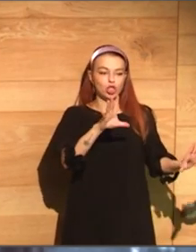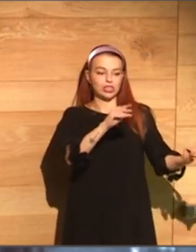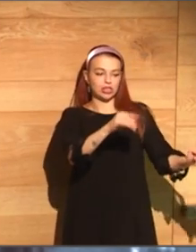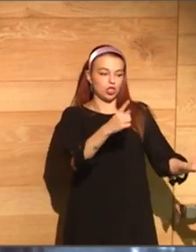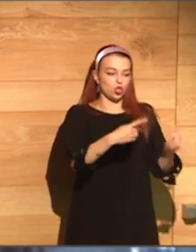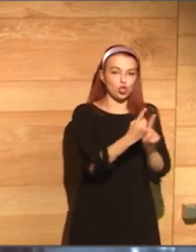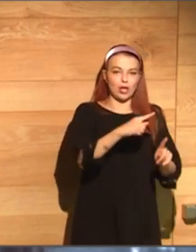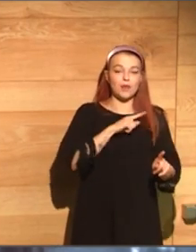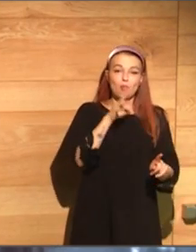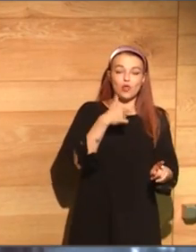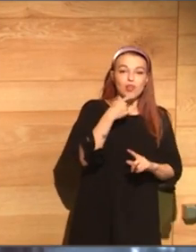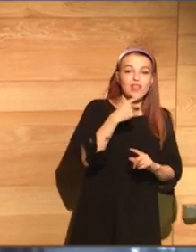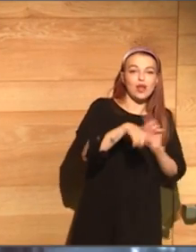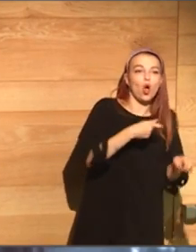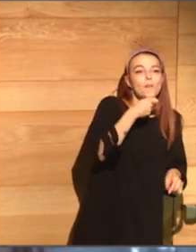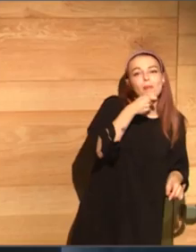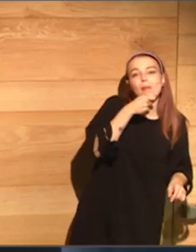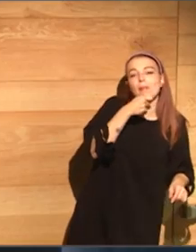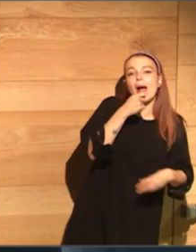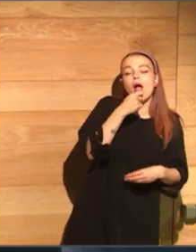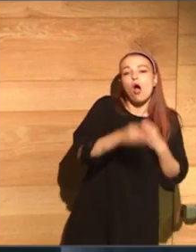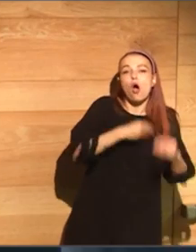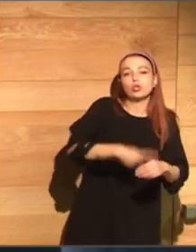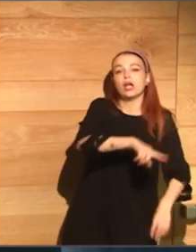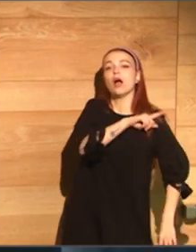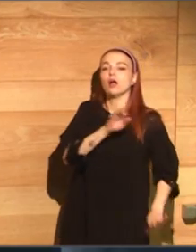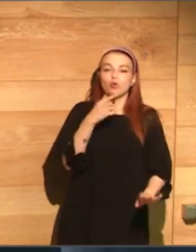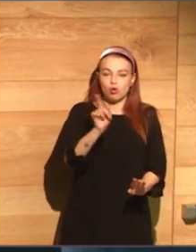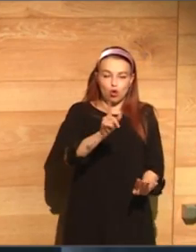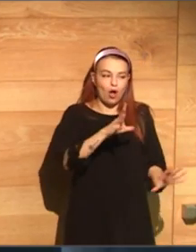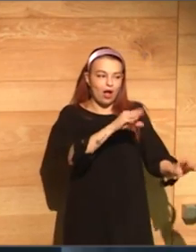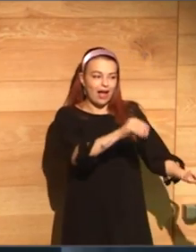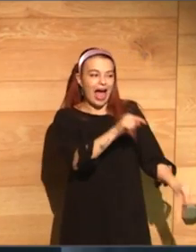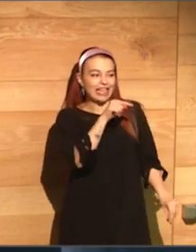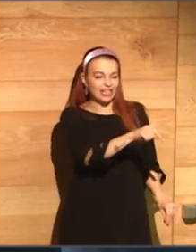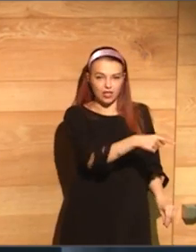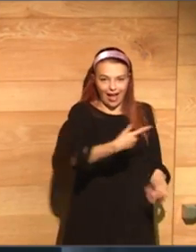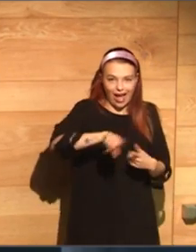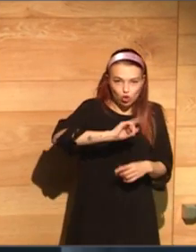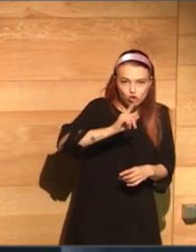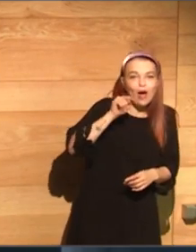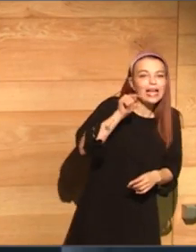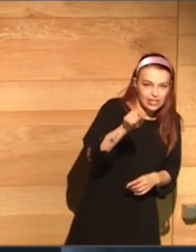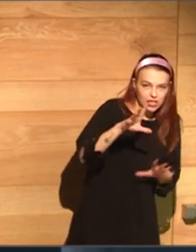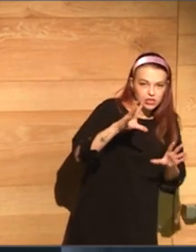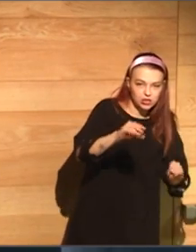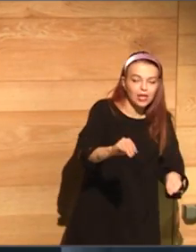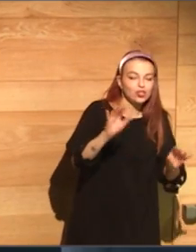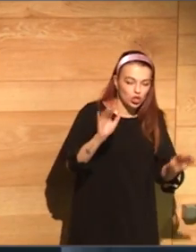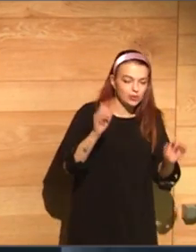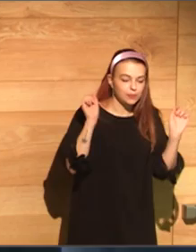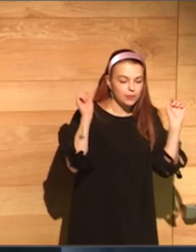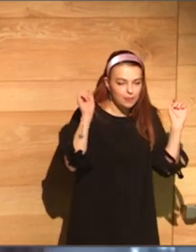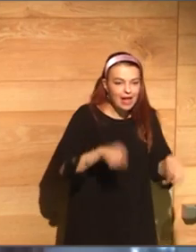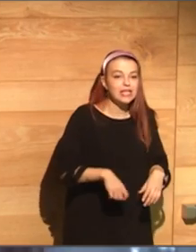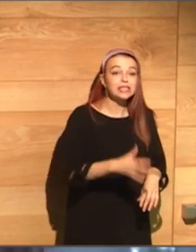bronca, te eché la bronca a ti. Vale, pero... Que vayan quedando claras las cosas, es que me extrañaba. Vale, vale, no. Entonces, o sea, simplemente que, o sea, simplemente